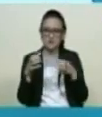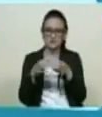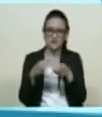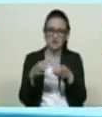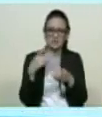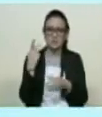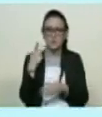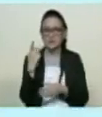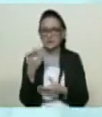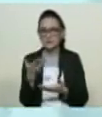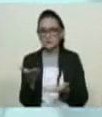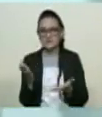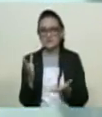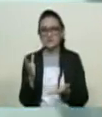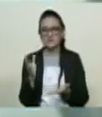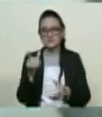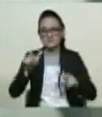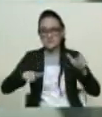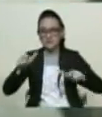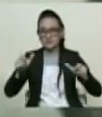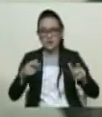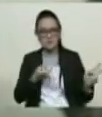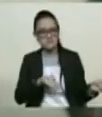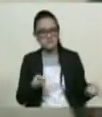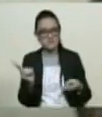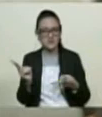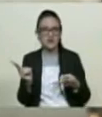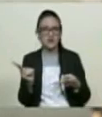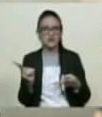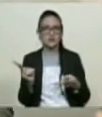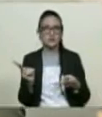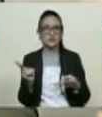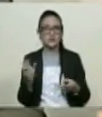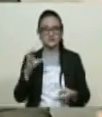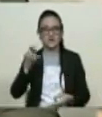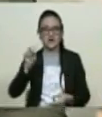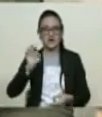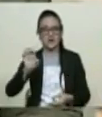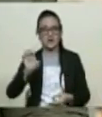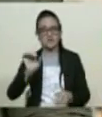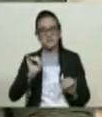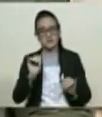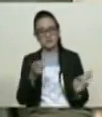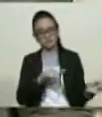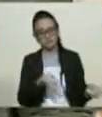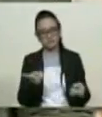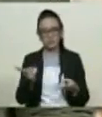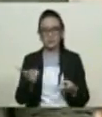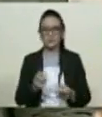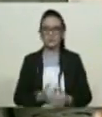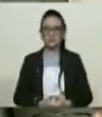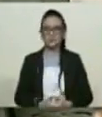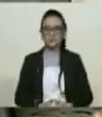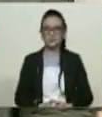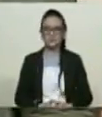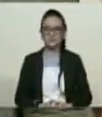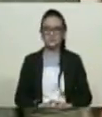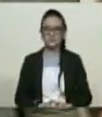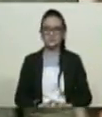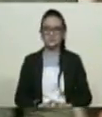de la sociedad civil invitados por el Consejo Nacional Electoral. Siguiente